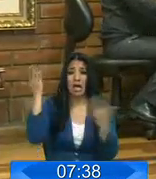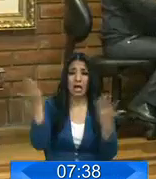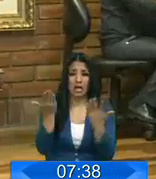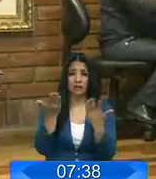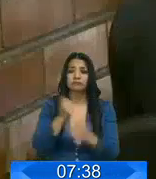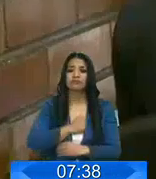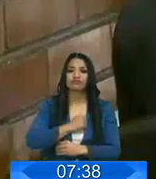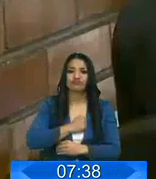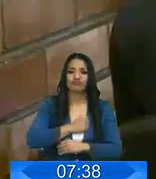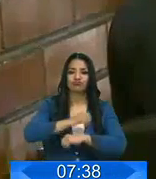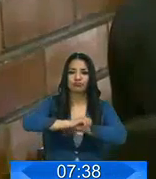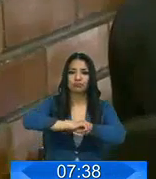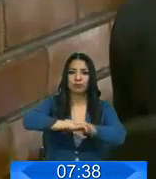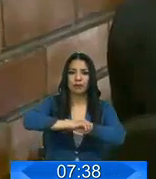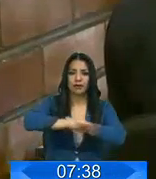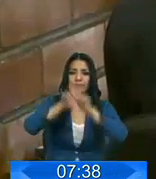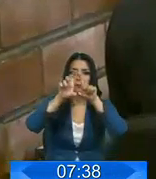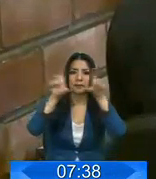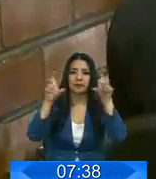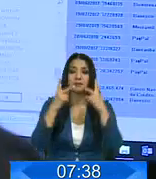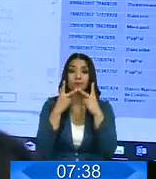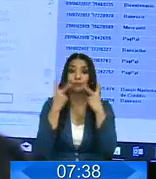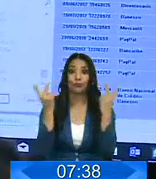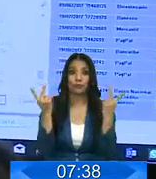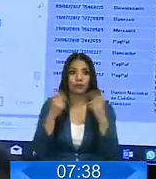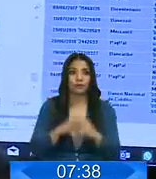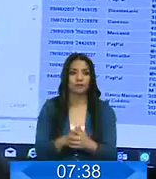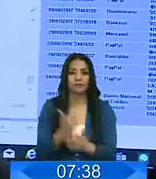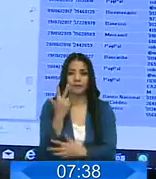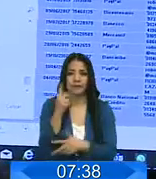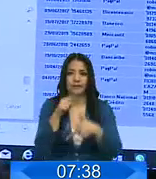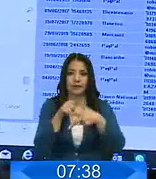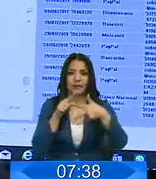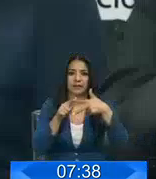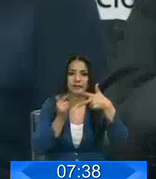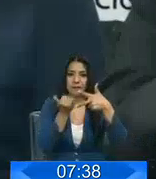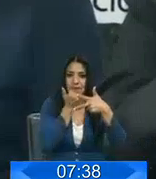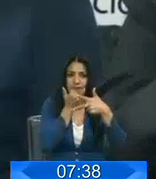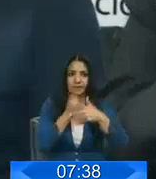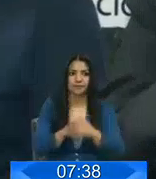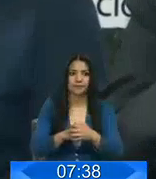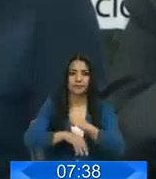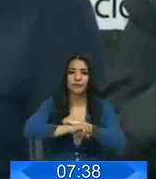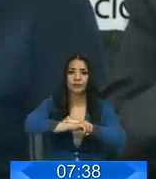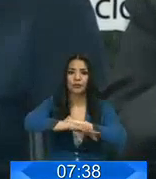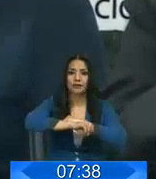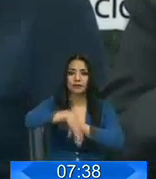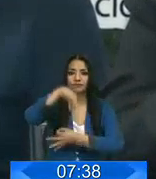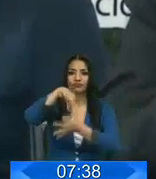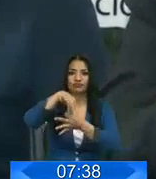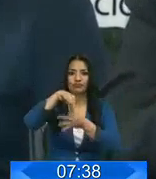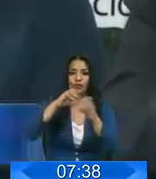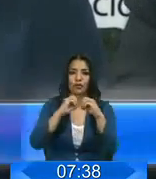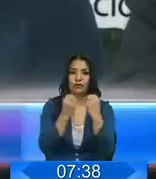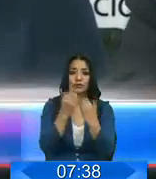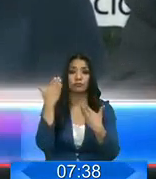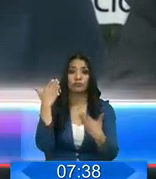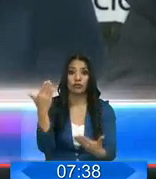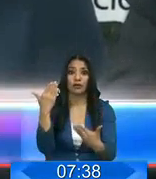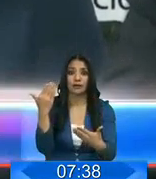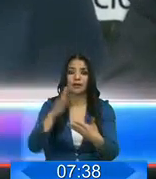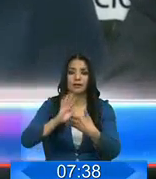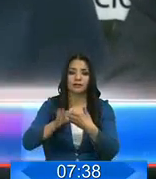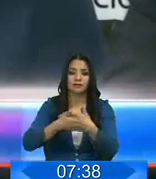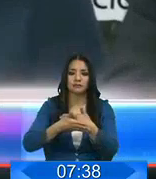a propaganda de entidades públicas. Se habla de 3 posibles infracciones. Publicidad electoral de organizaciones políticas con cierre o